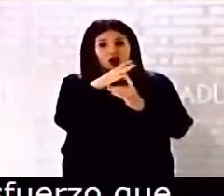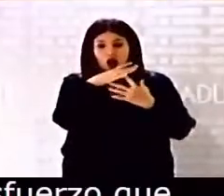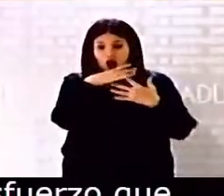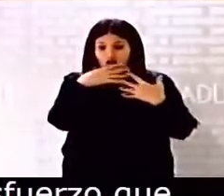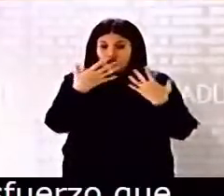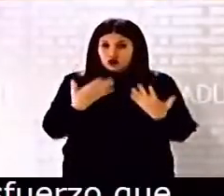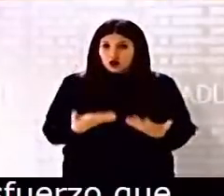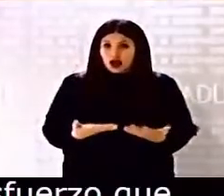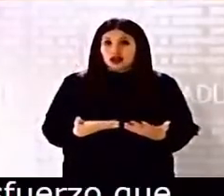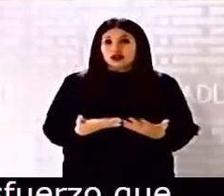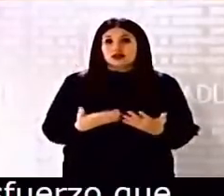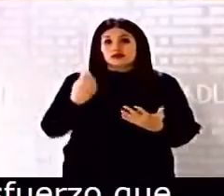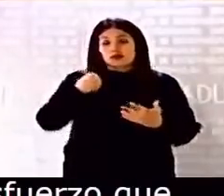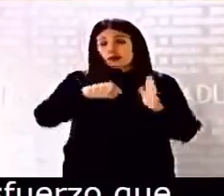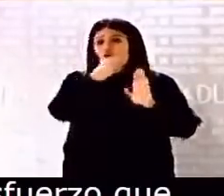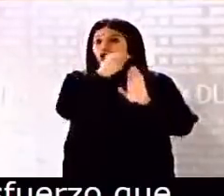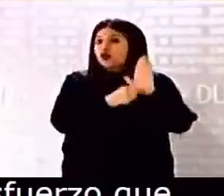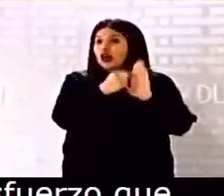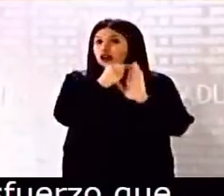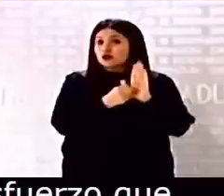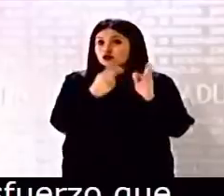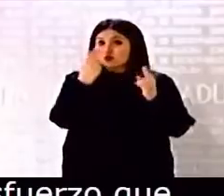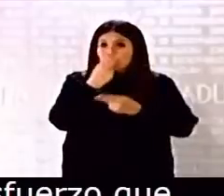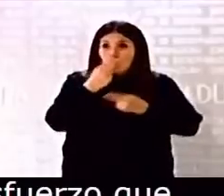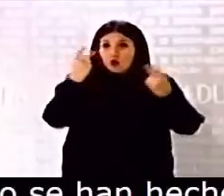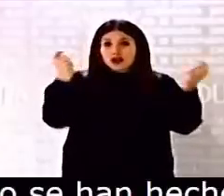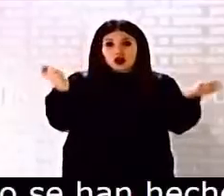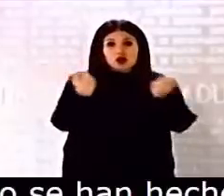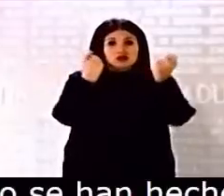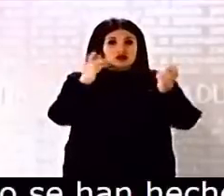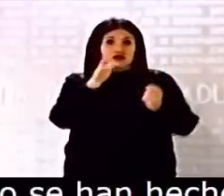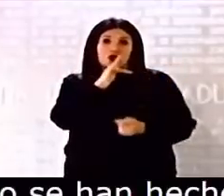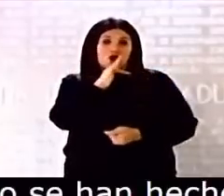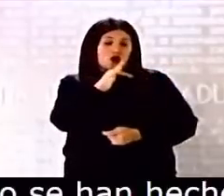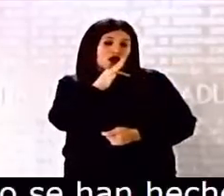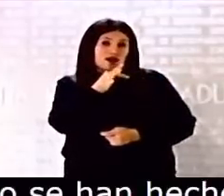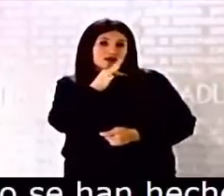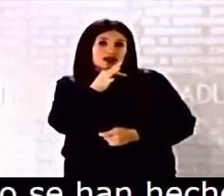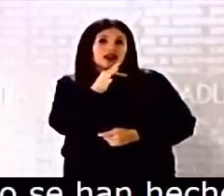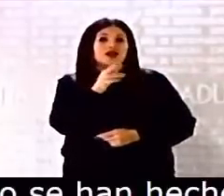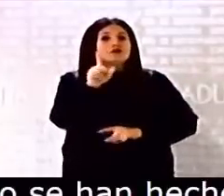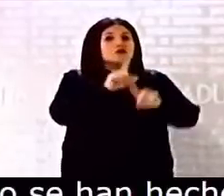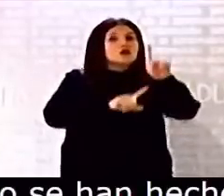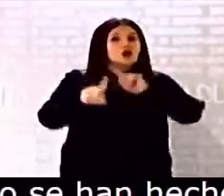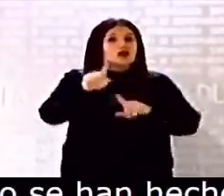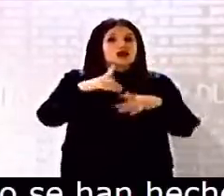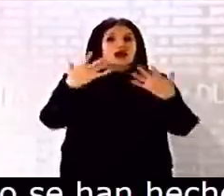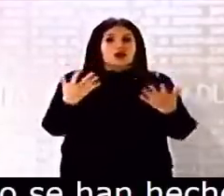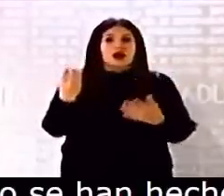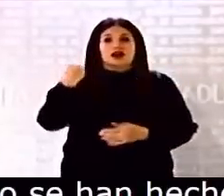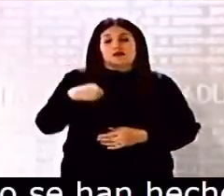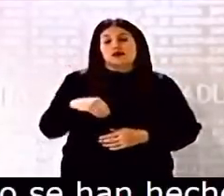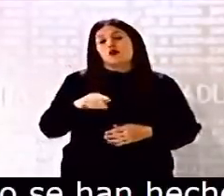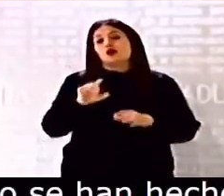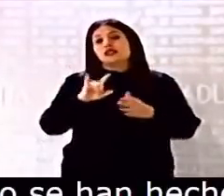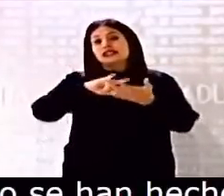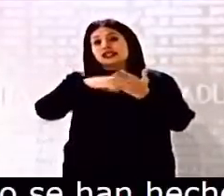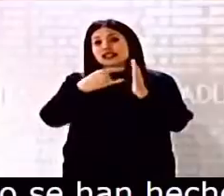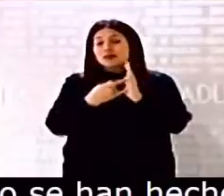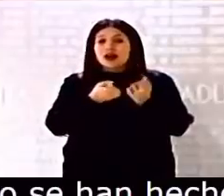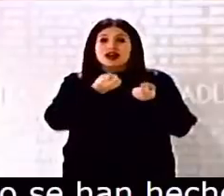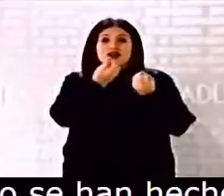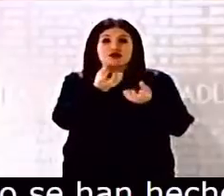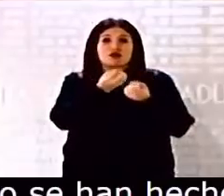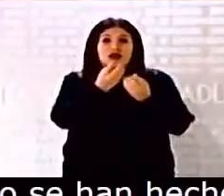No se han hecho públicos todavía los datos por problemas de carga del sistema de información de vigilancia epidemiológica en